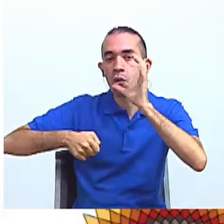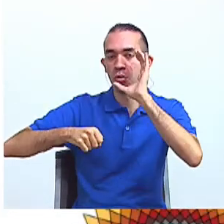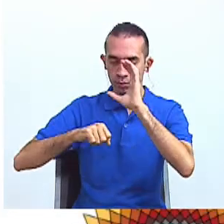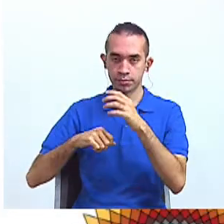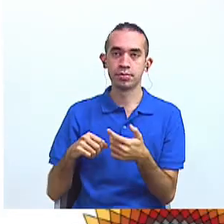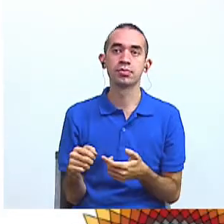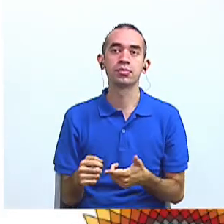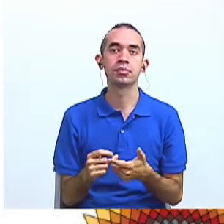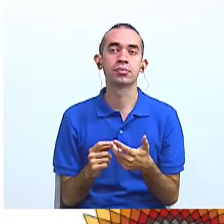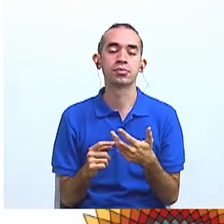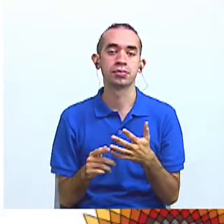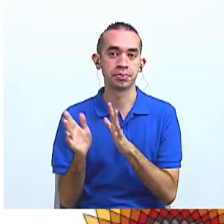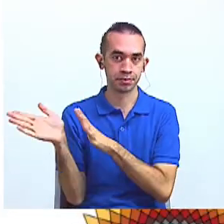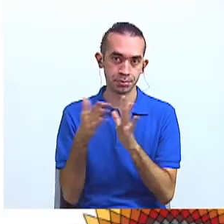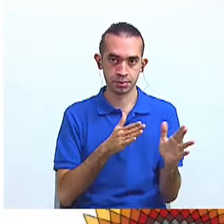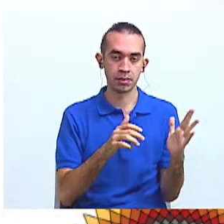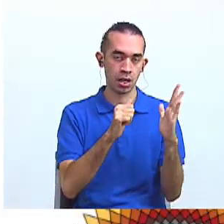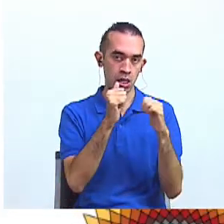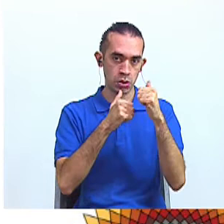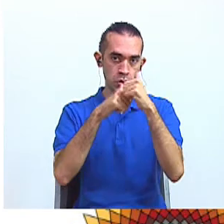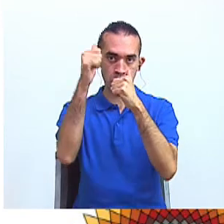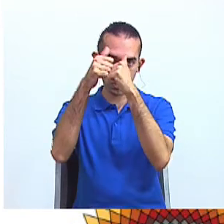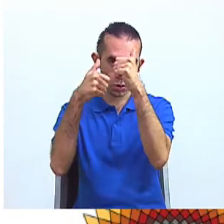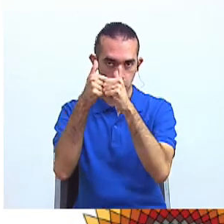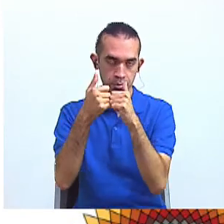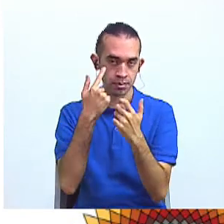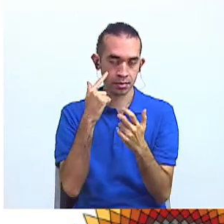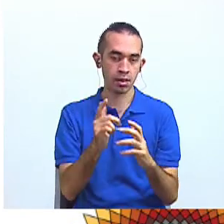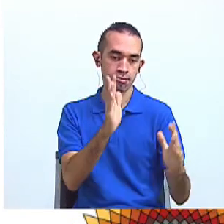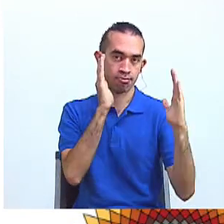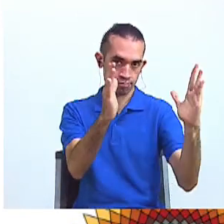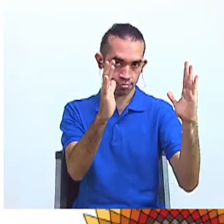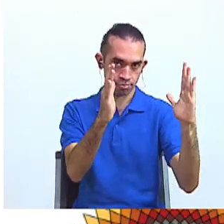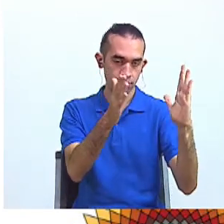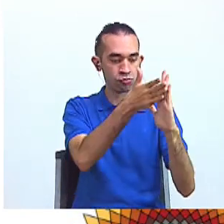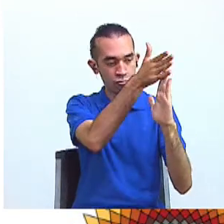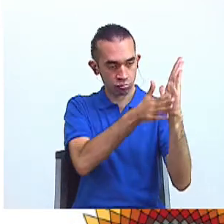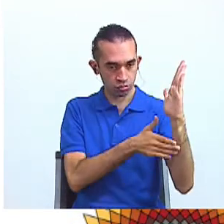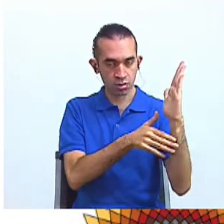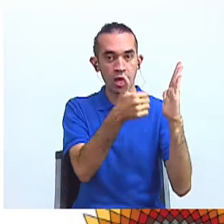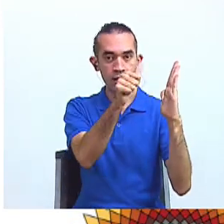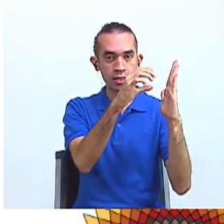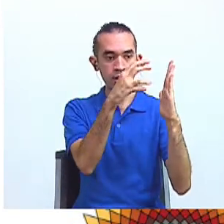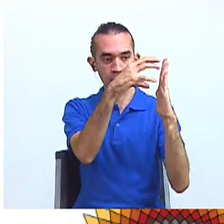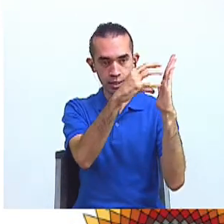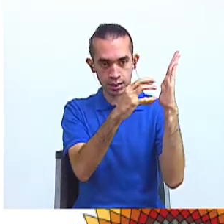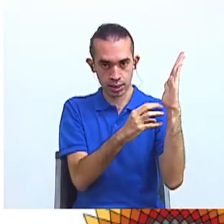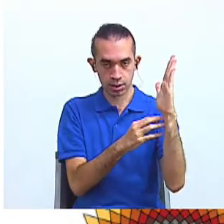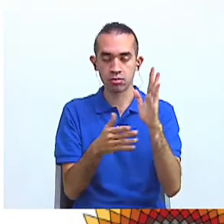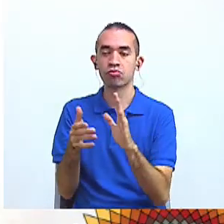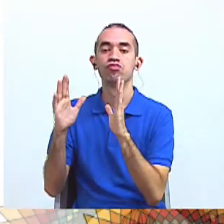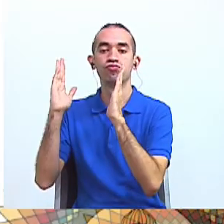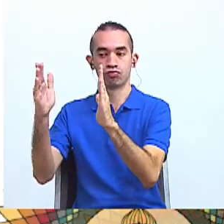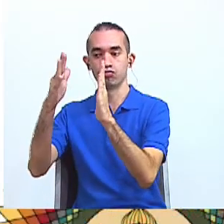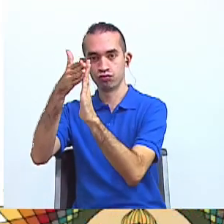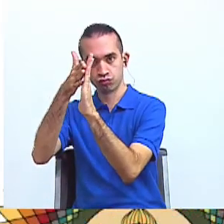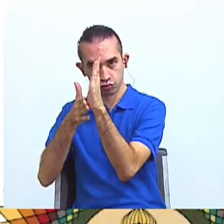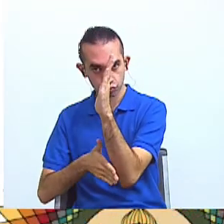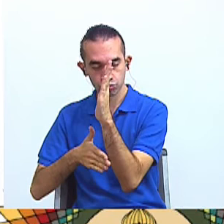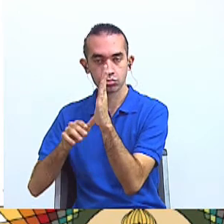Veamos ahora la estructura de nuestro texto. Tenemos un primer acto de 10 escenas y un segundo acto también de 10